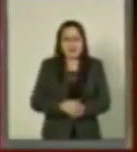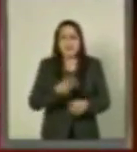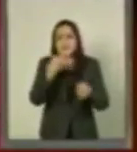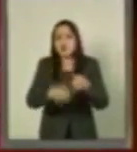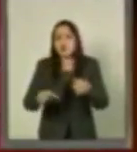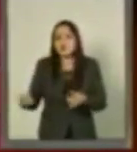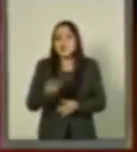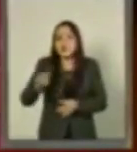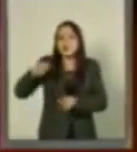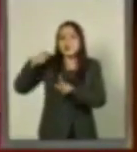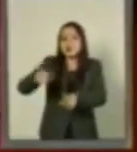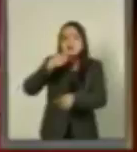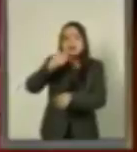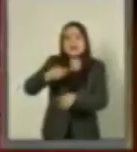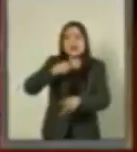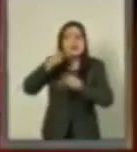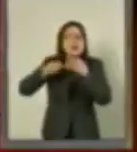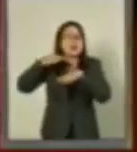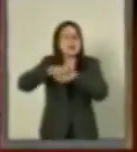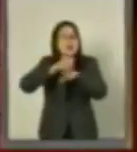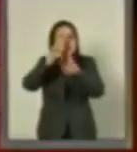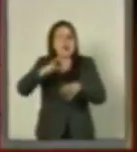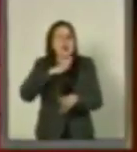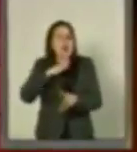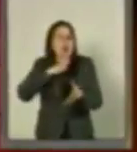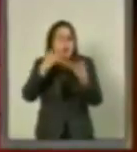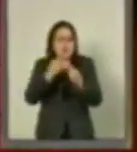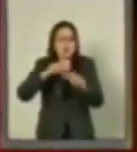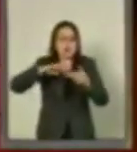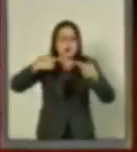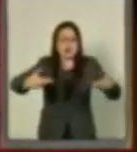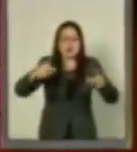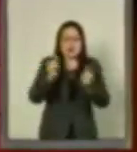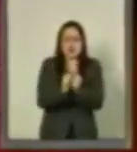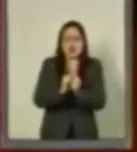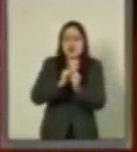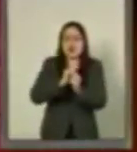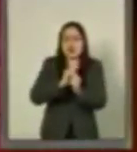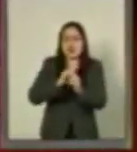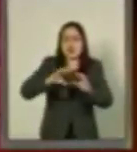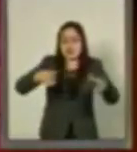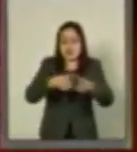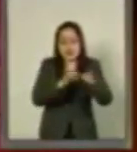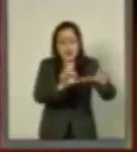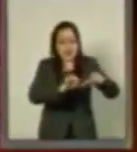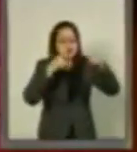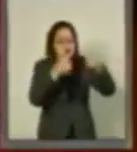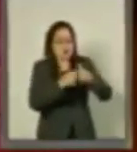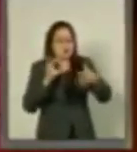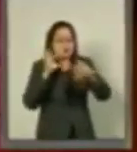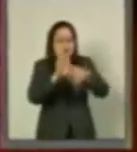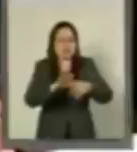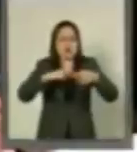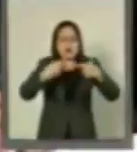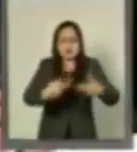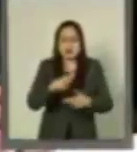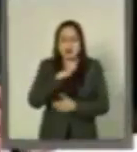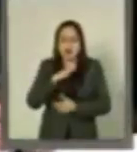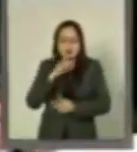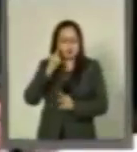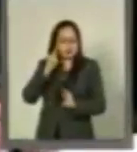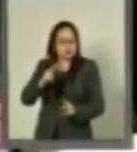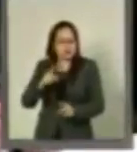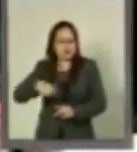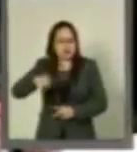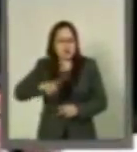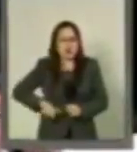hacer, usted habla mucho de que tiene mucha relación con los organismos de la sociedad. Yo veo que aquí el